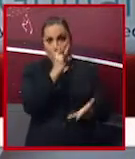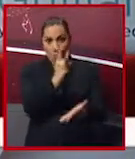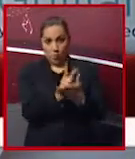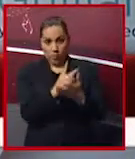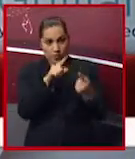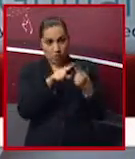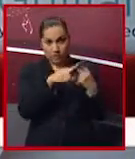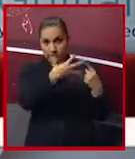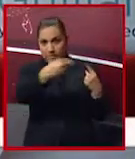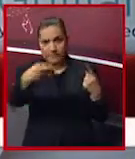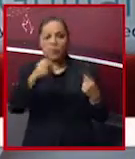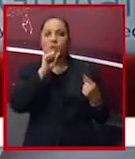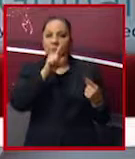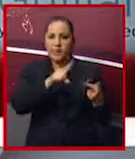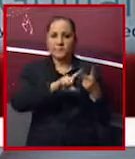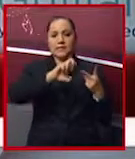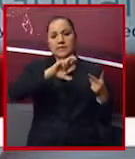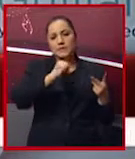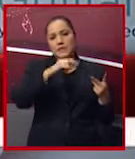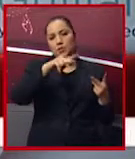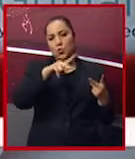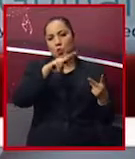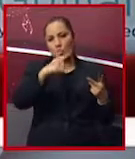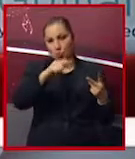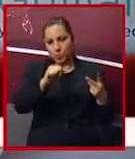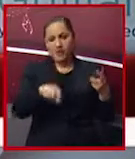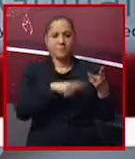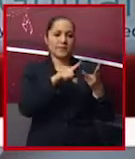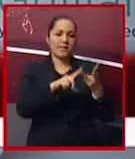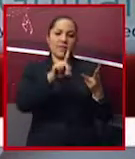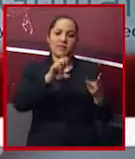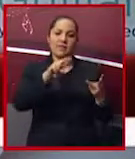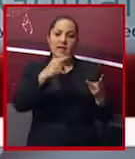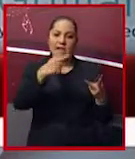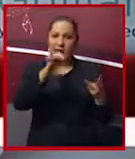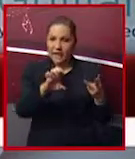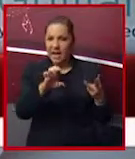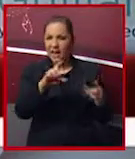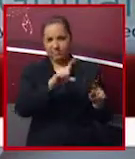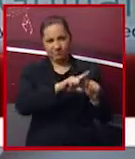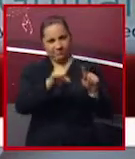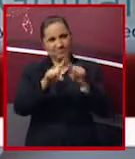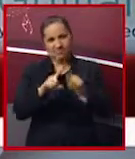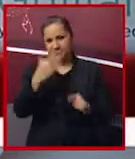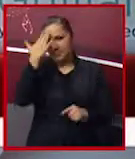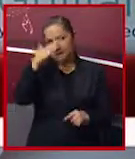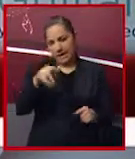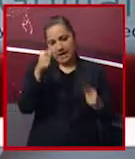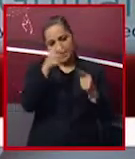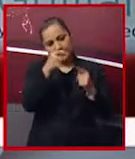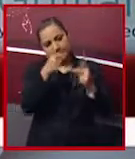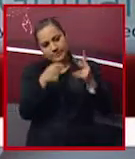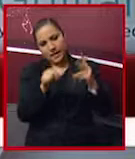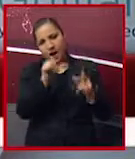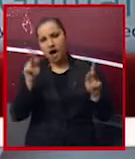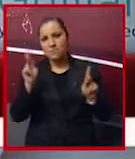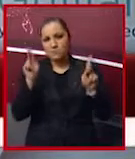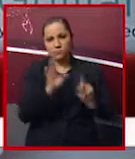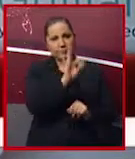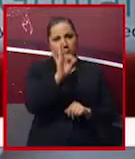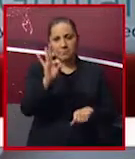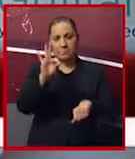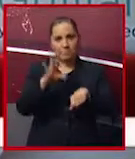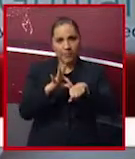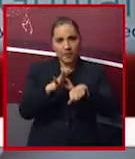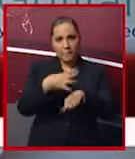la chikungunya un par de veces, el virus de dengue es también conocido y este virus ha,